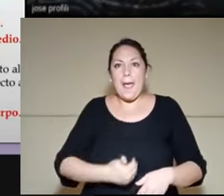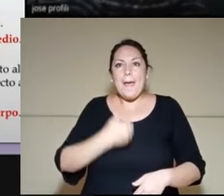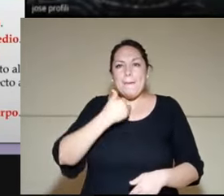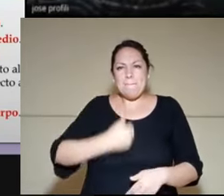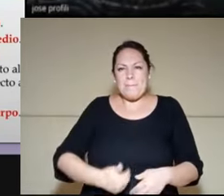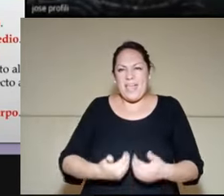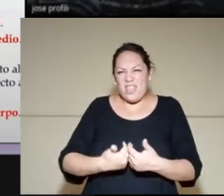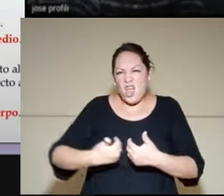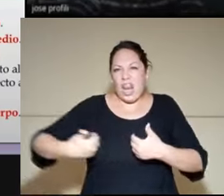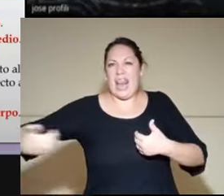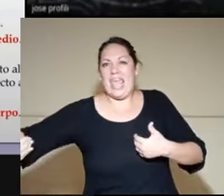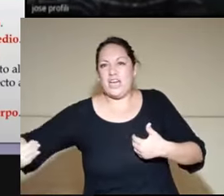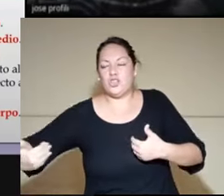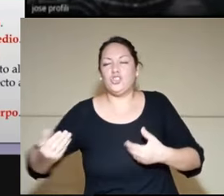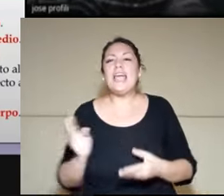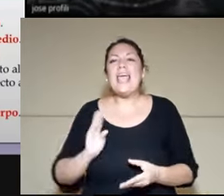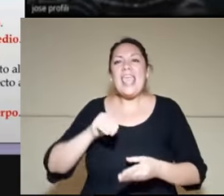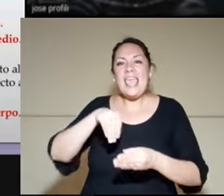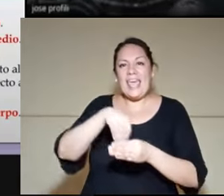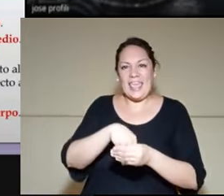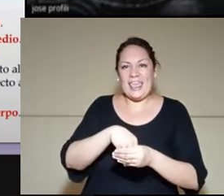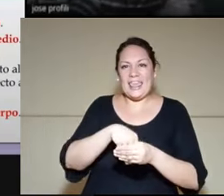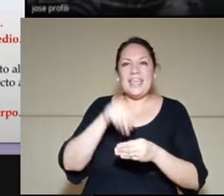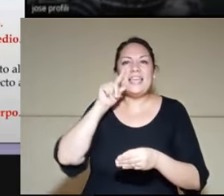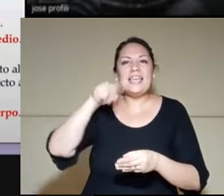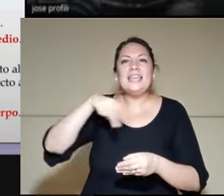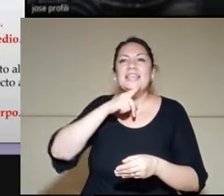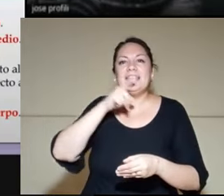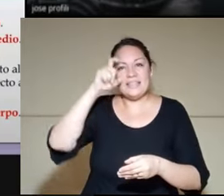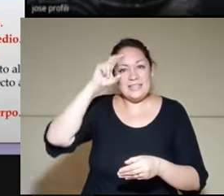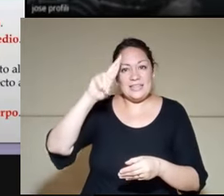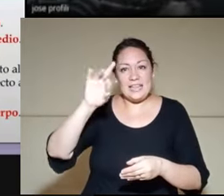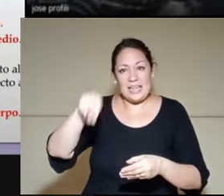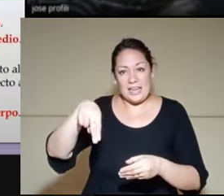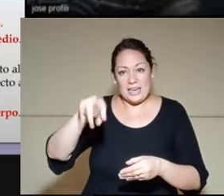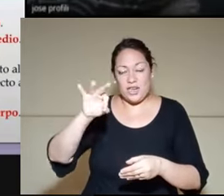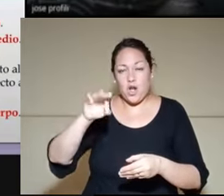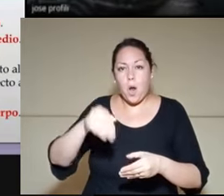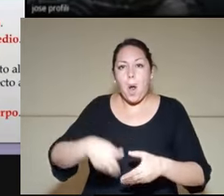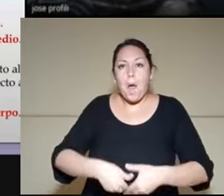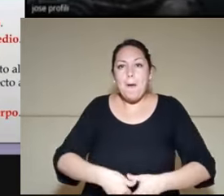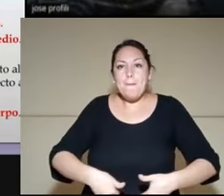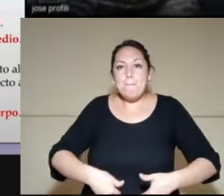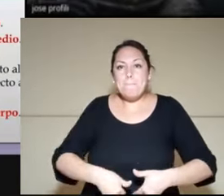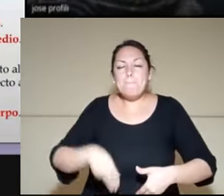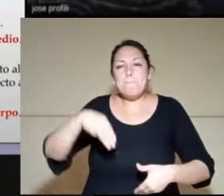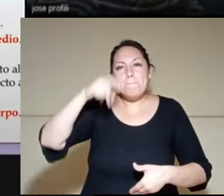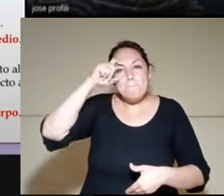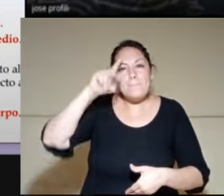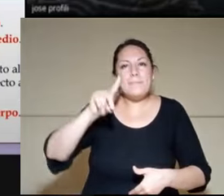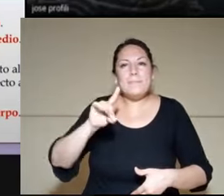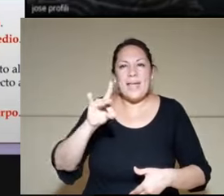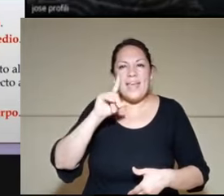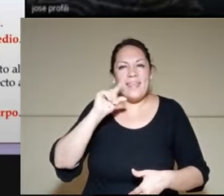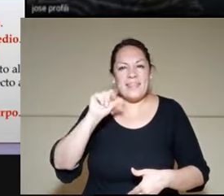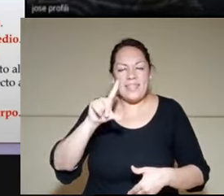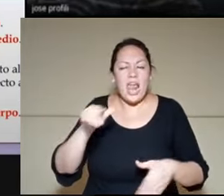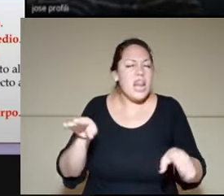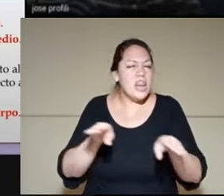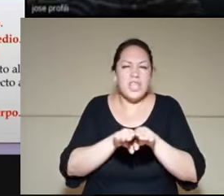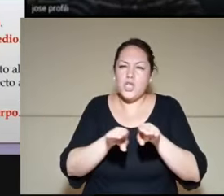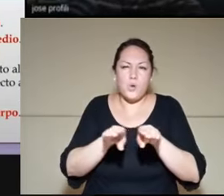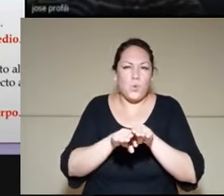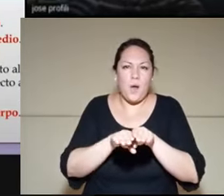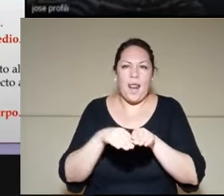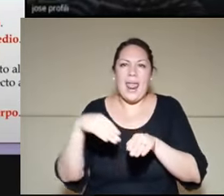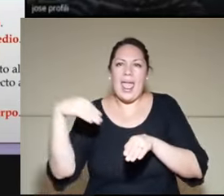medio. Interno es lo mismo que medial, porque está cerca del plano medio.